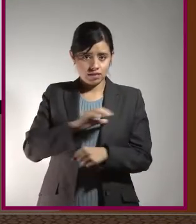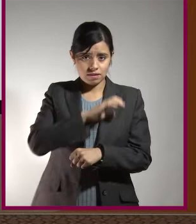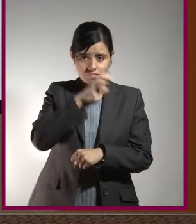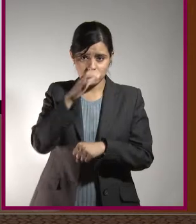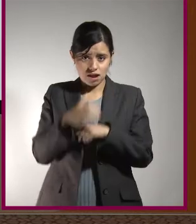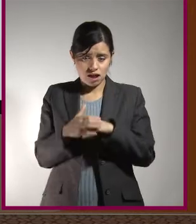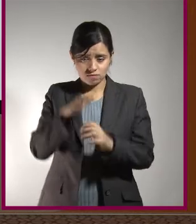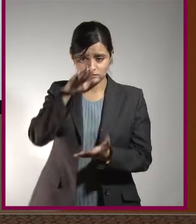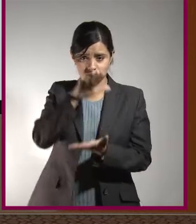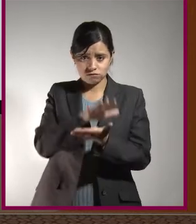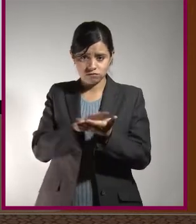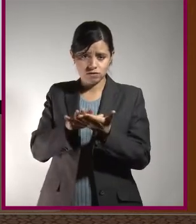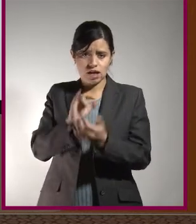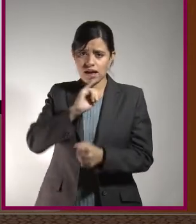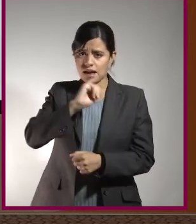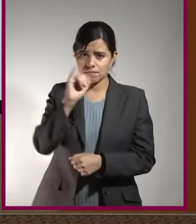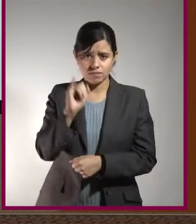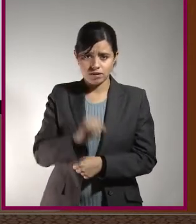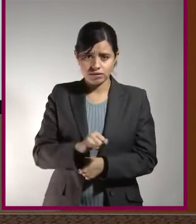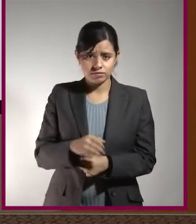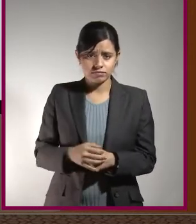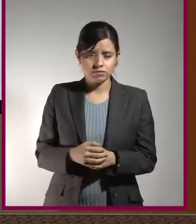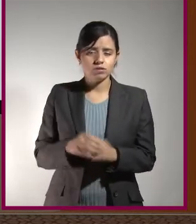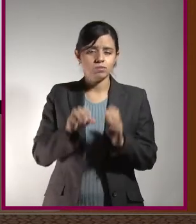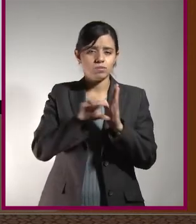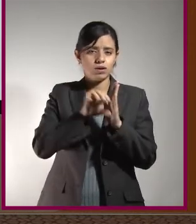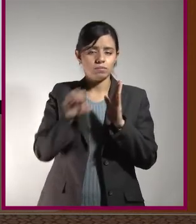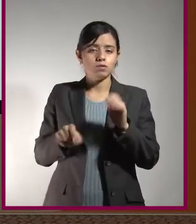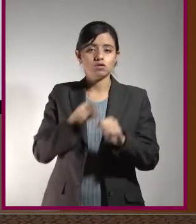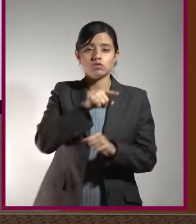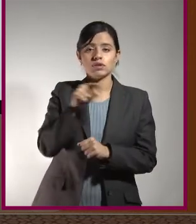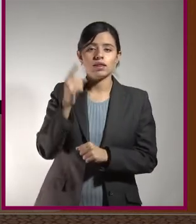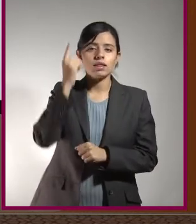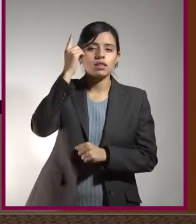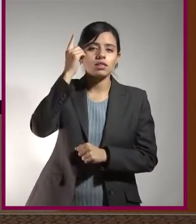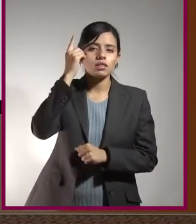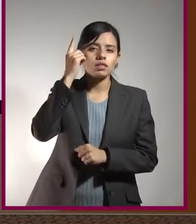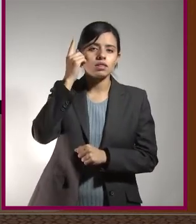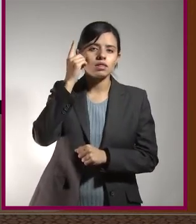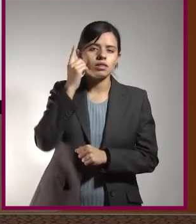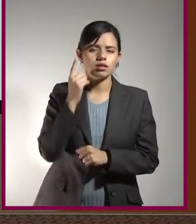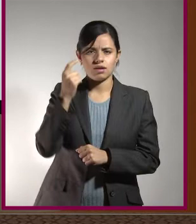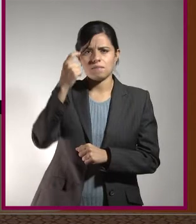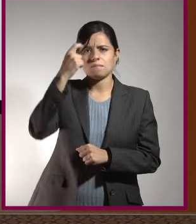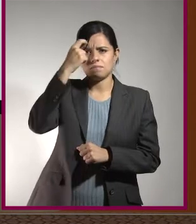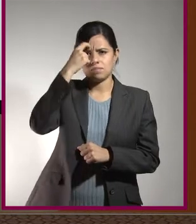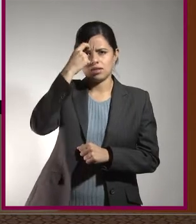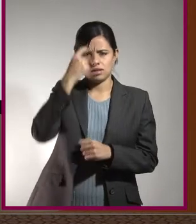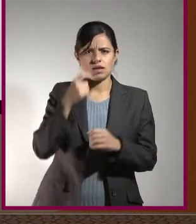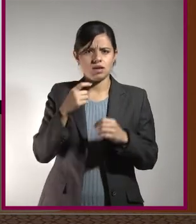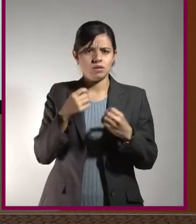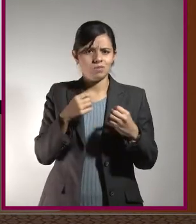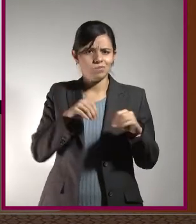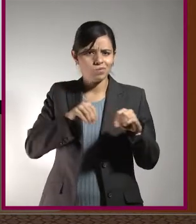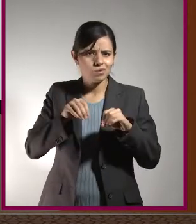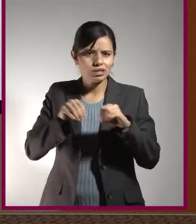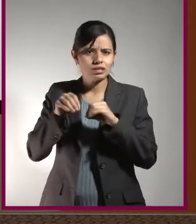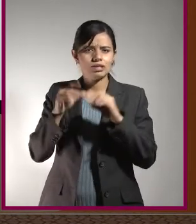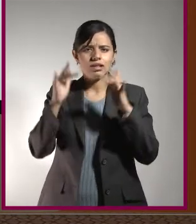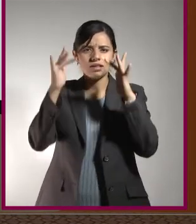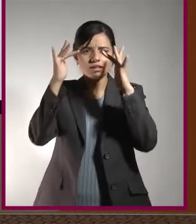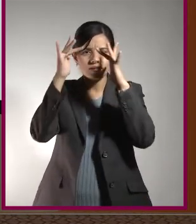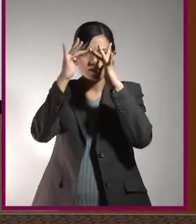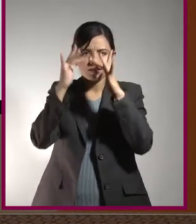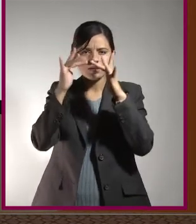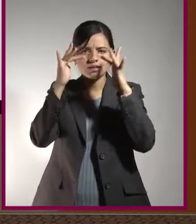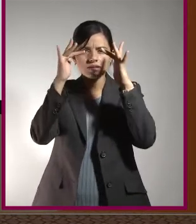cesa por completo, ¿verdad? Porque incluso cuando estamos en el sueño, todavía hay actividad cerebral y entonces entramos en un periodo de ondas lentas y